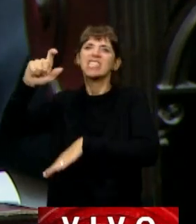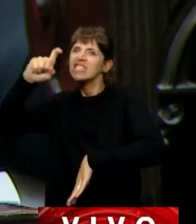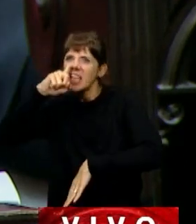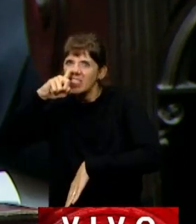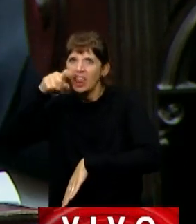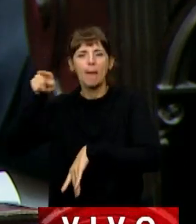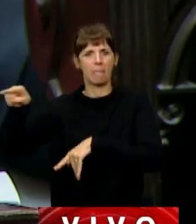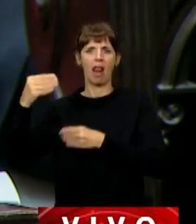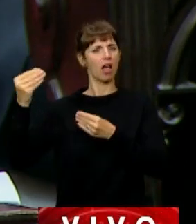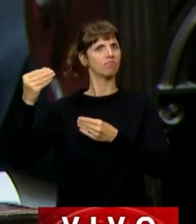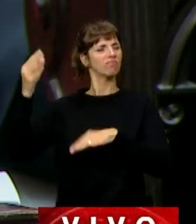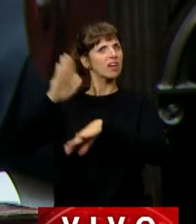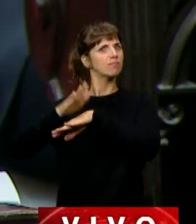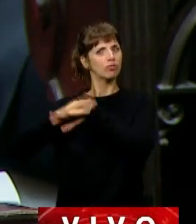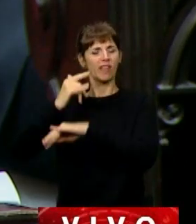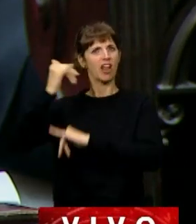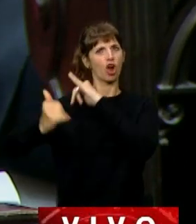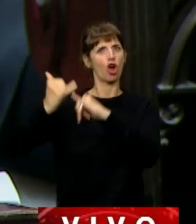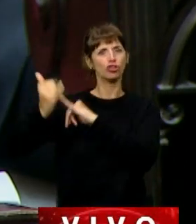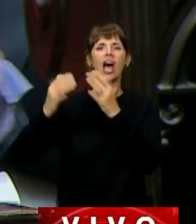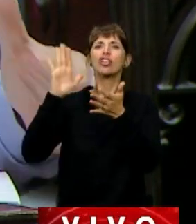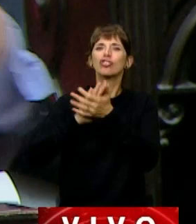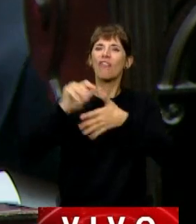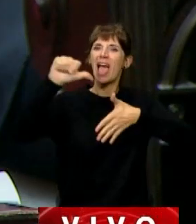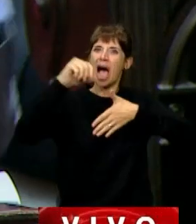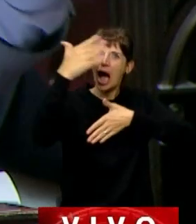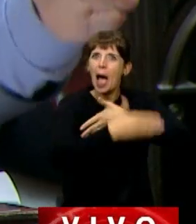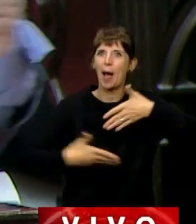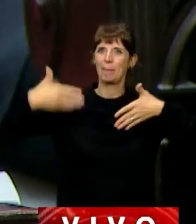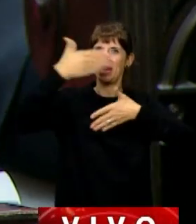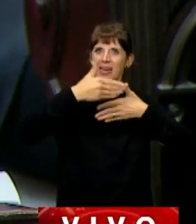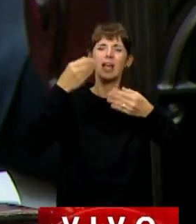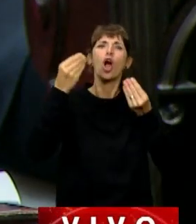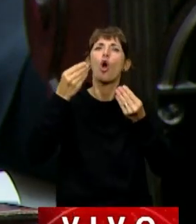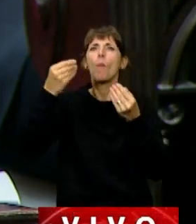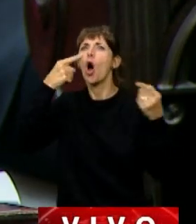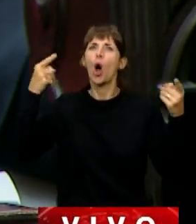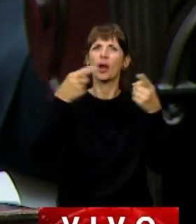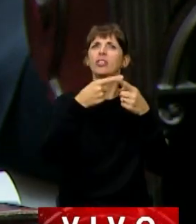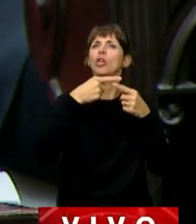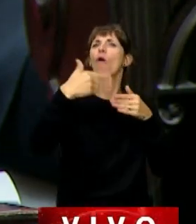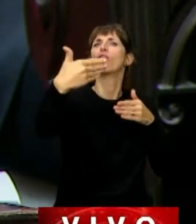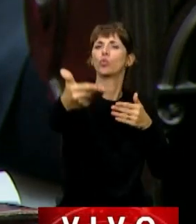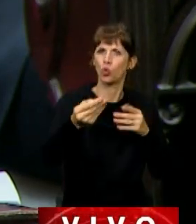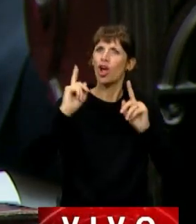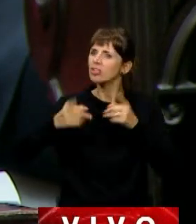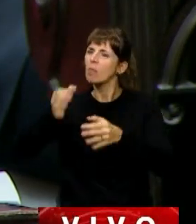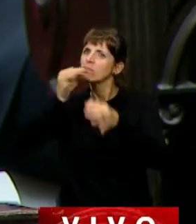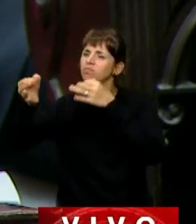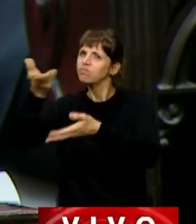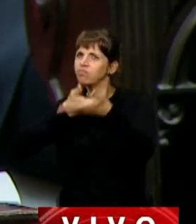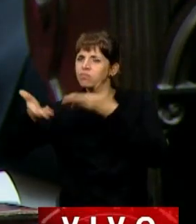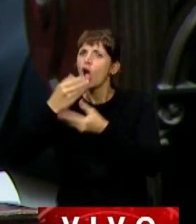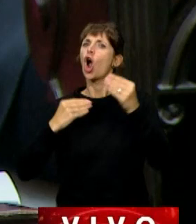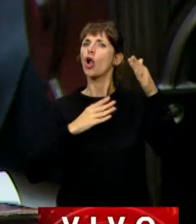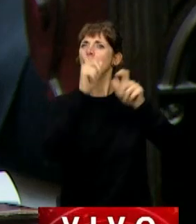exprese la visión que tenía la América Latina y también de sus diálogos con estos líderes que estaban